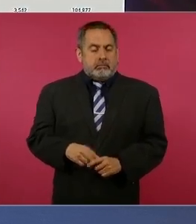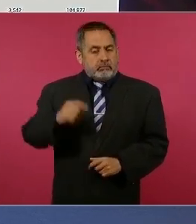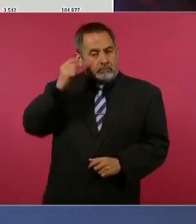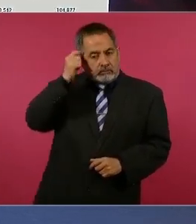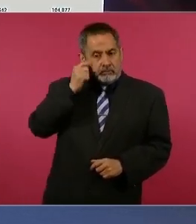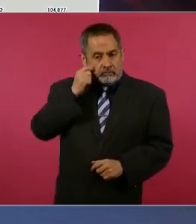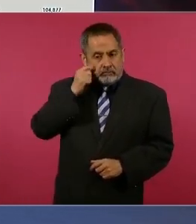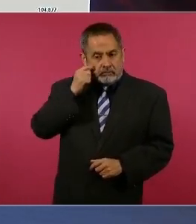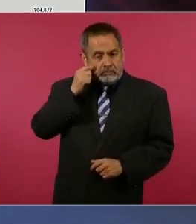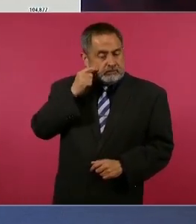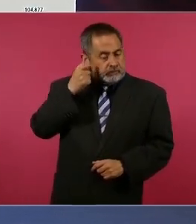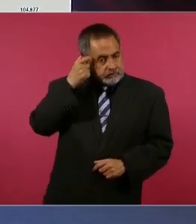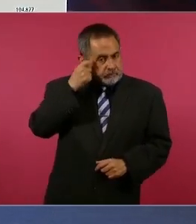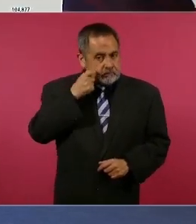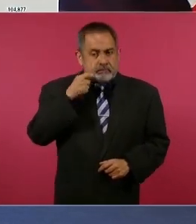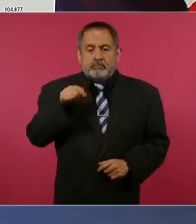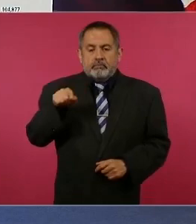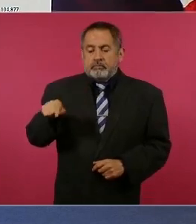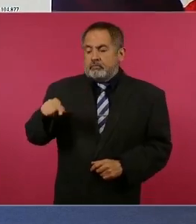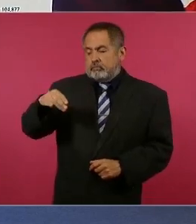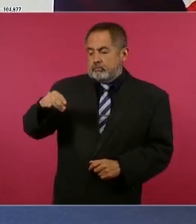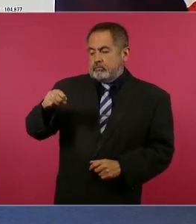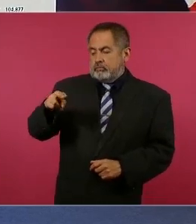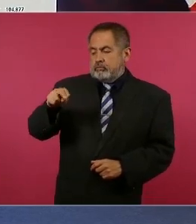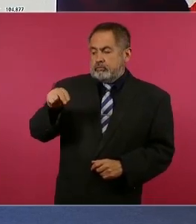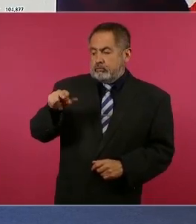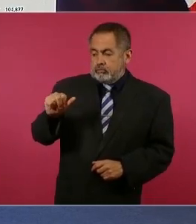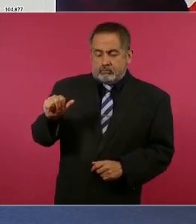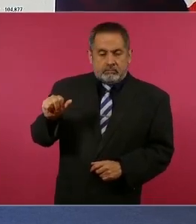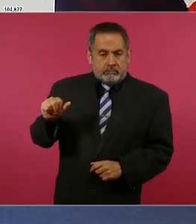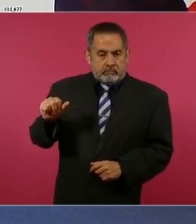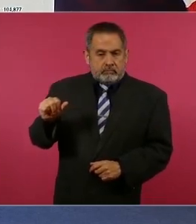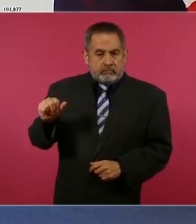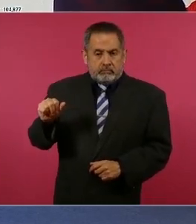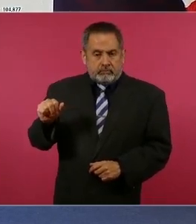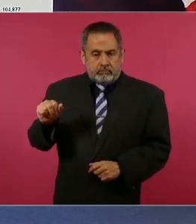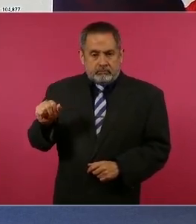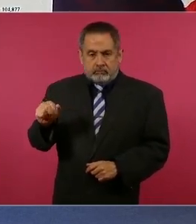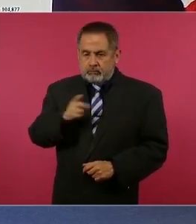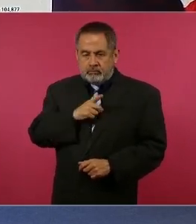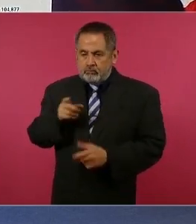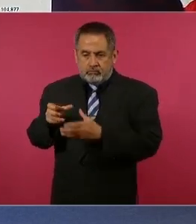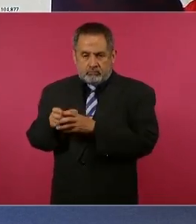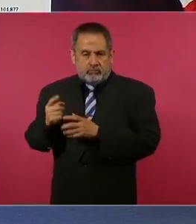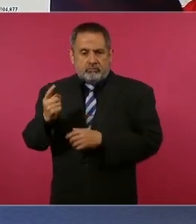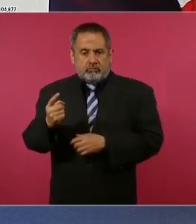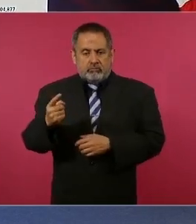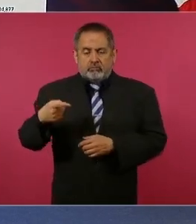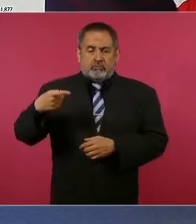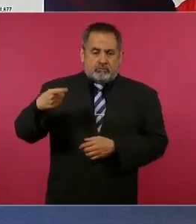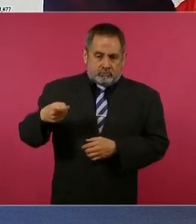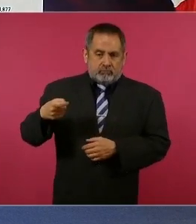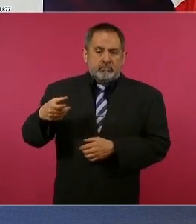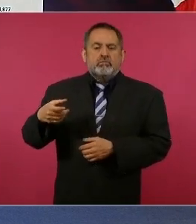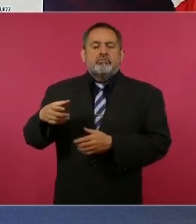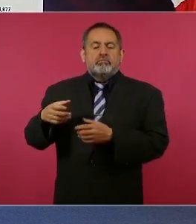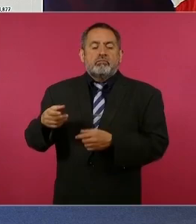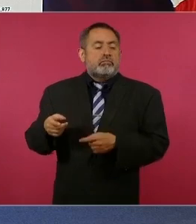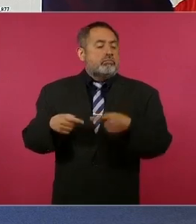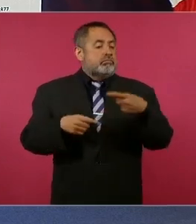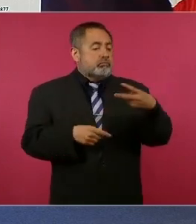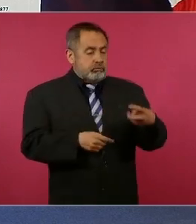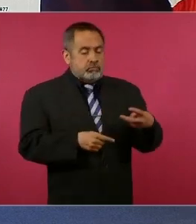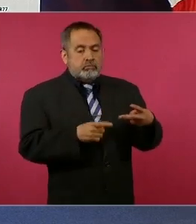Guerrero, Morena, también sin coalición, obtiene la mayoría y la